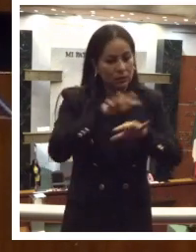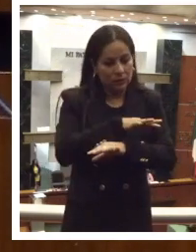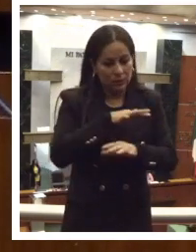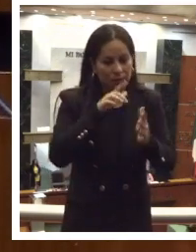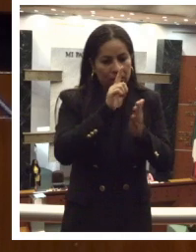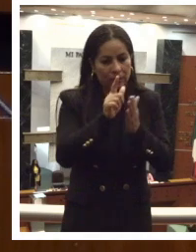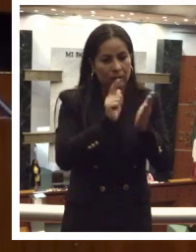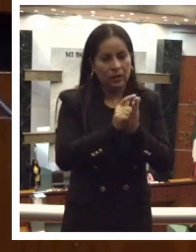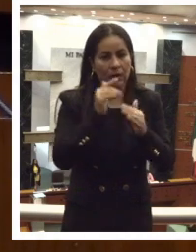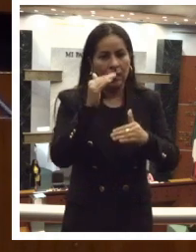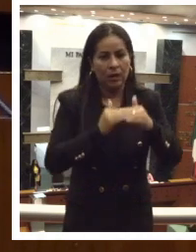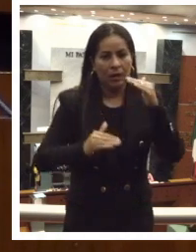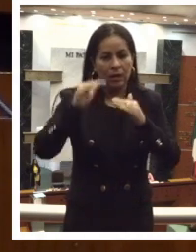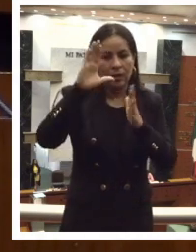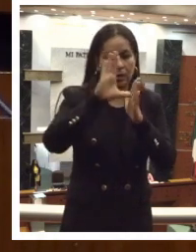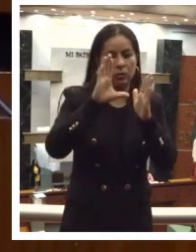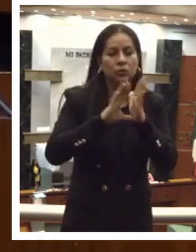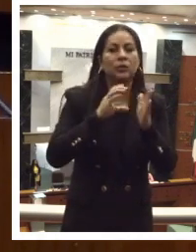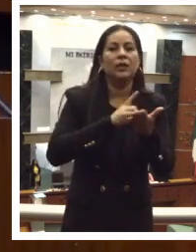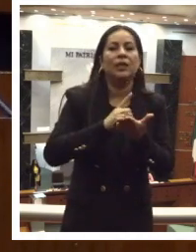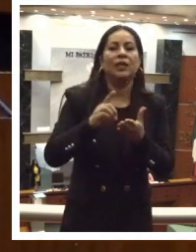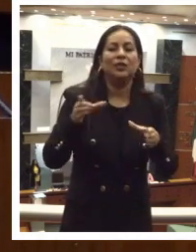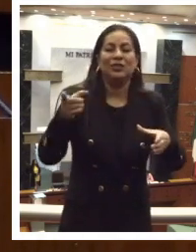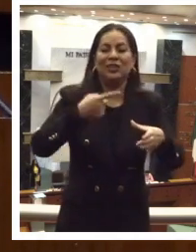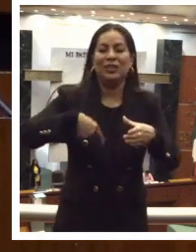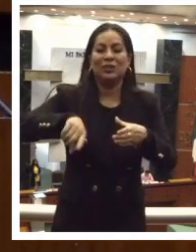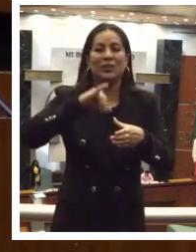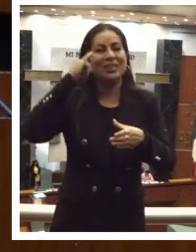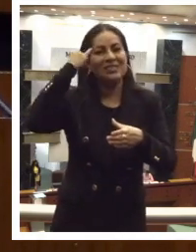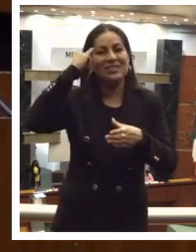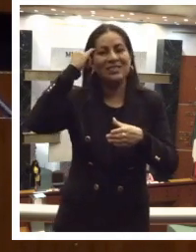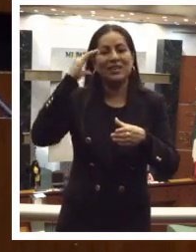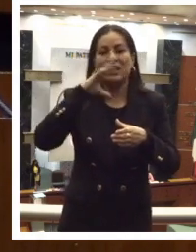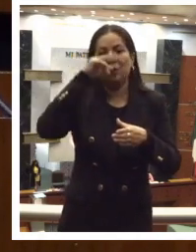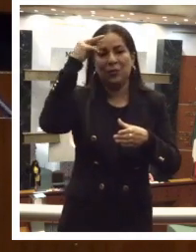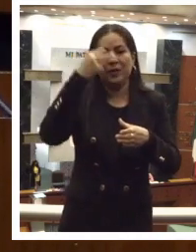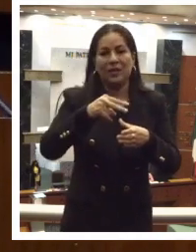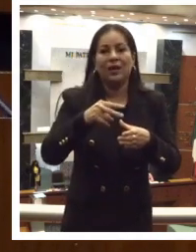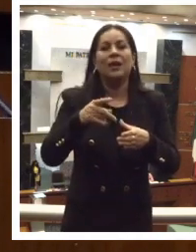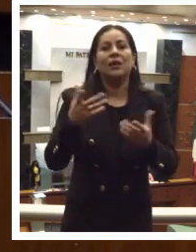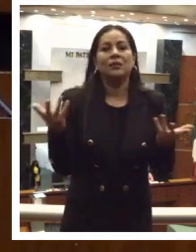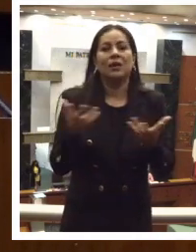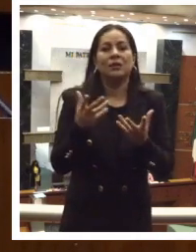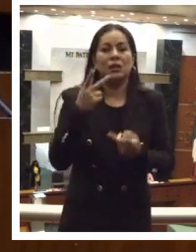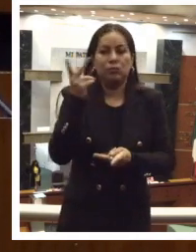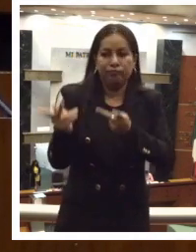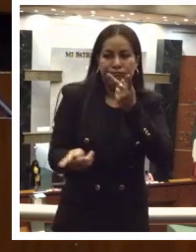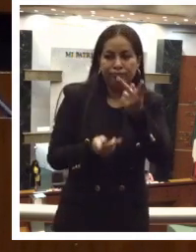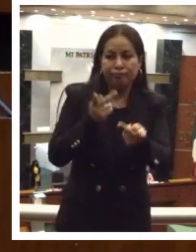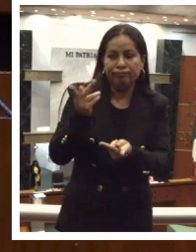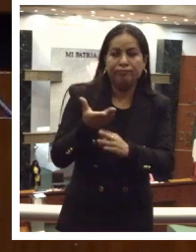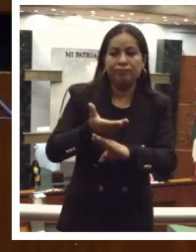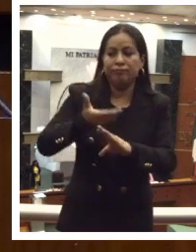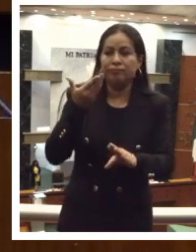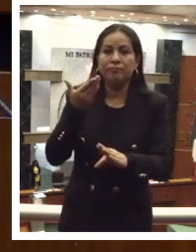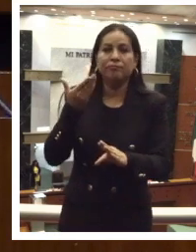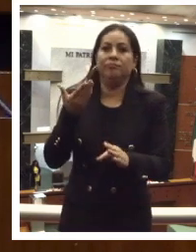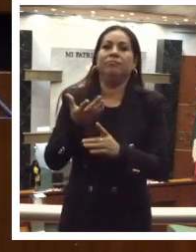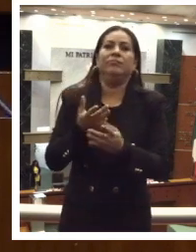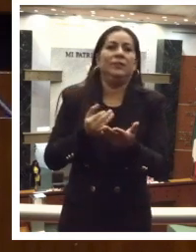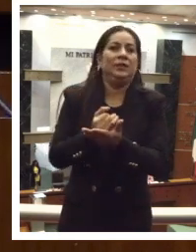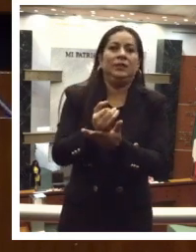eleva a rango constitucional el derecho de las comunidades indígenas y afromexicanas a ser consultadas antes de cualquier